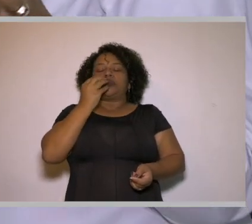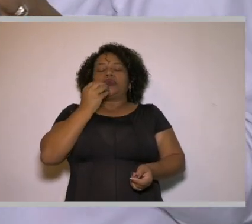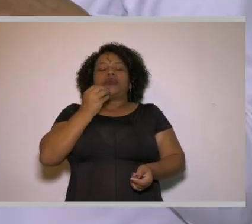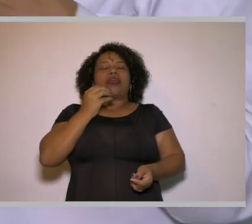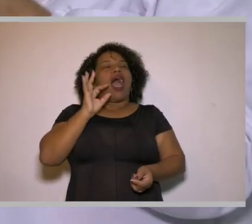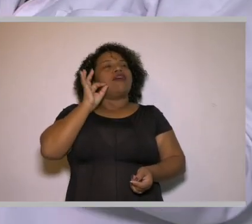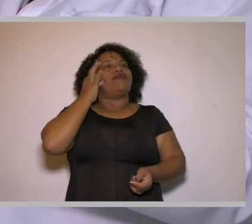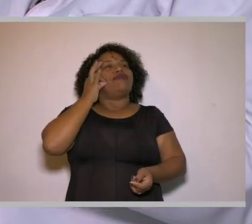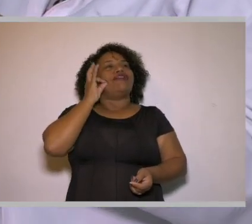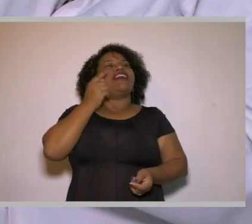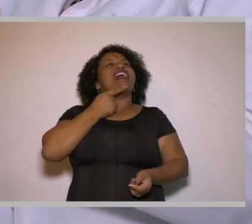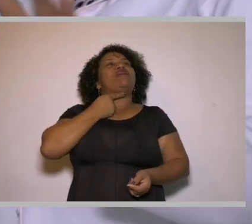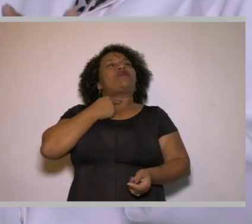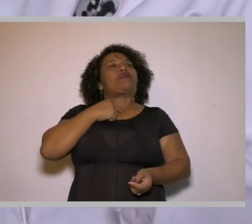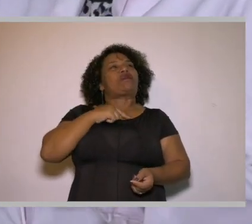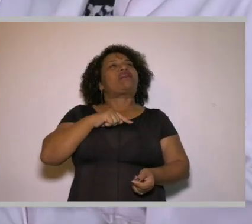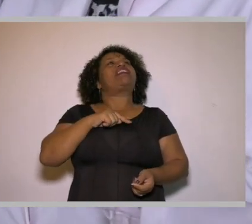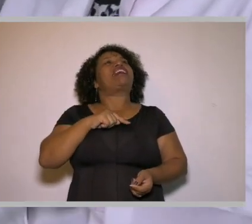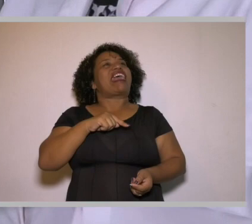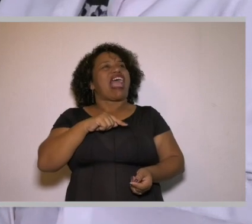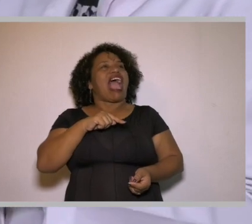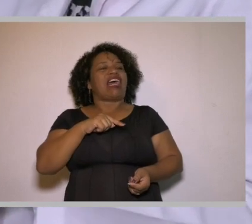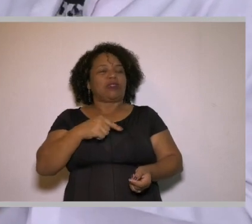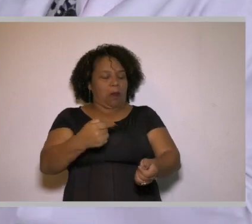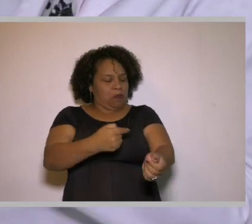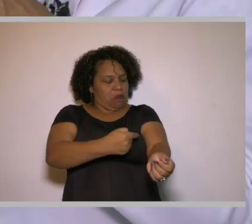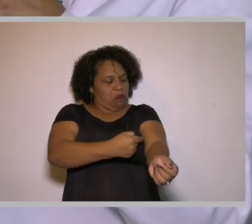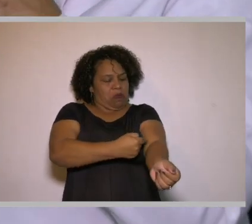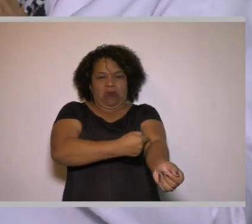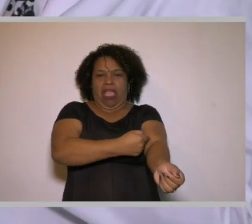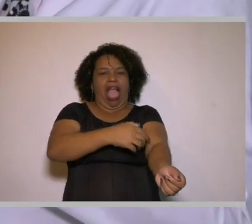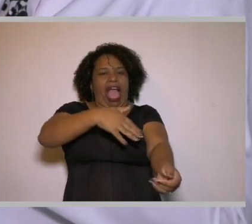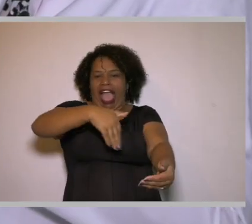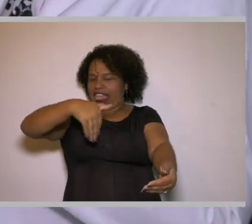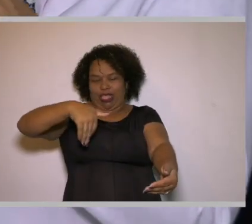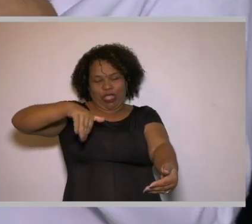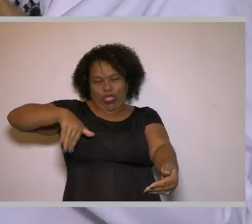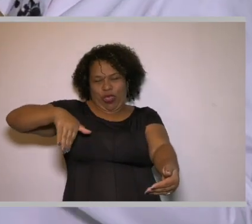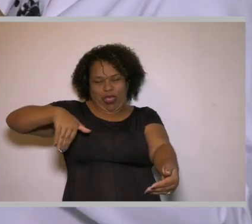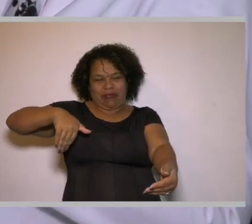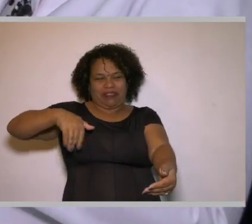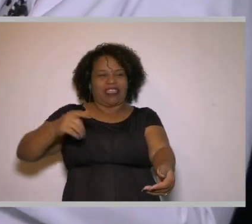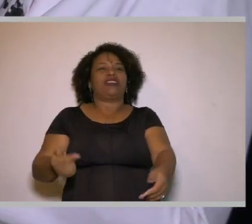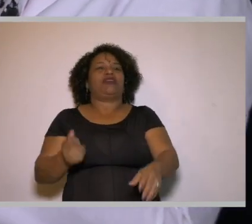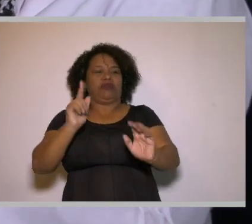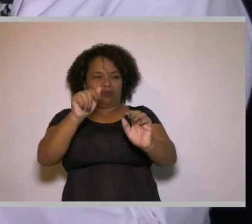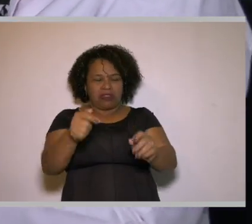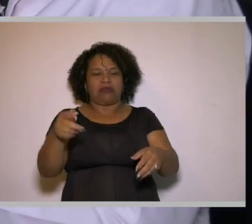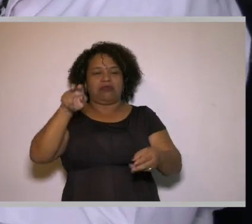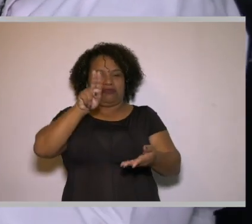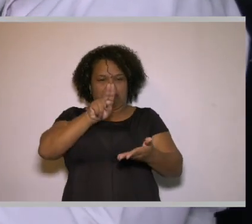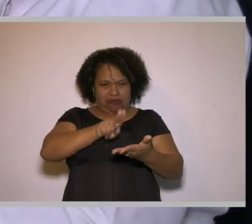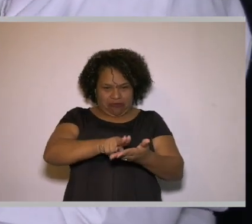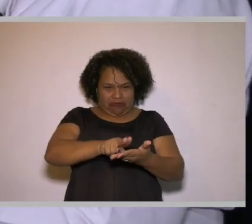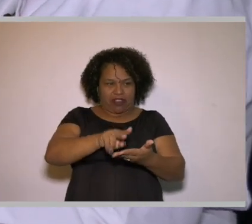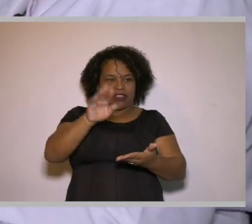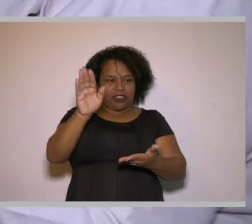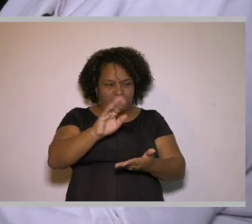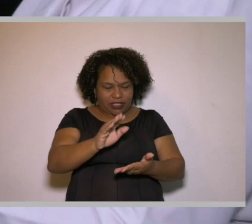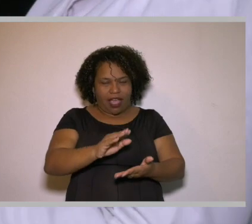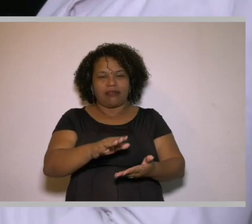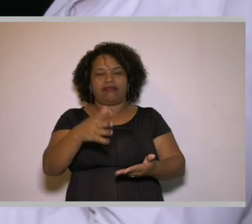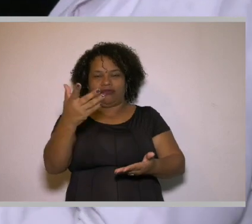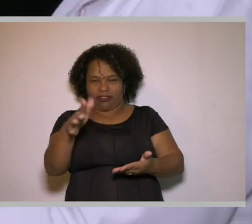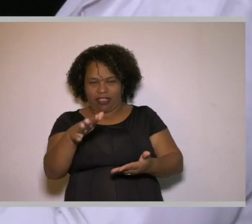veces entramos el niño sin canalizar para que no tenga ningún dolor, lo dormimos primero vía inhalatoria y luego entonces nosotros